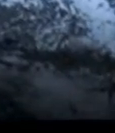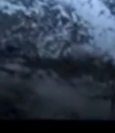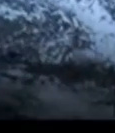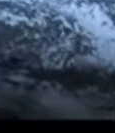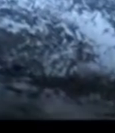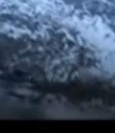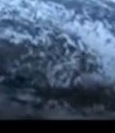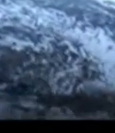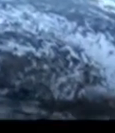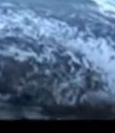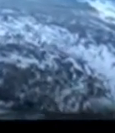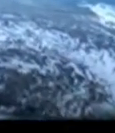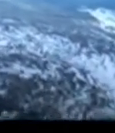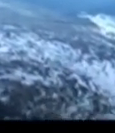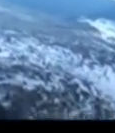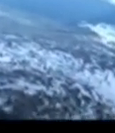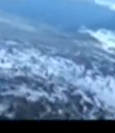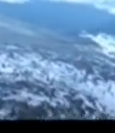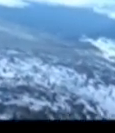Power clear. Roger roll.